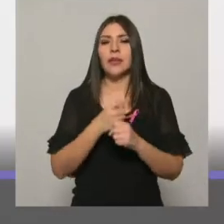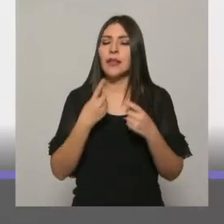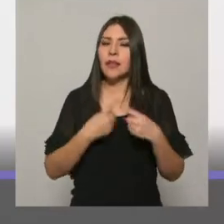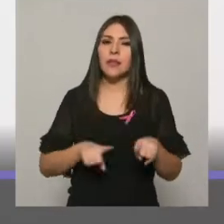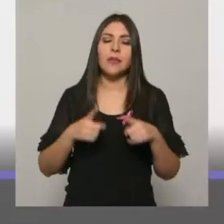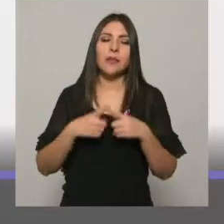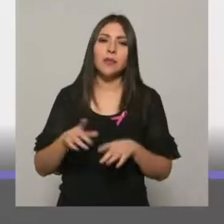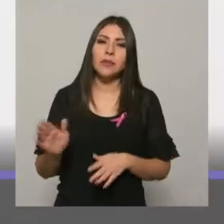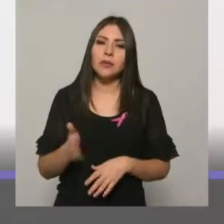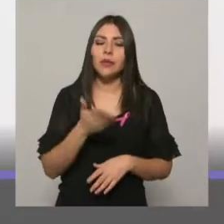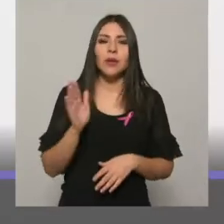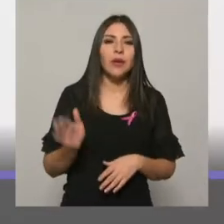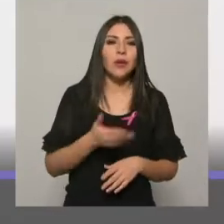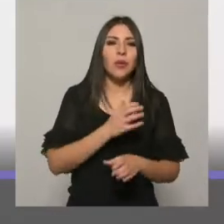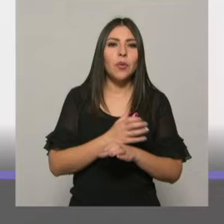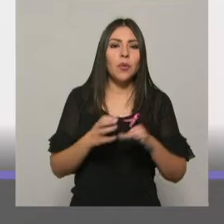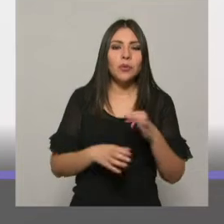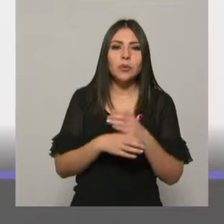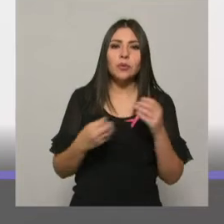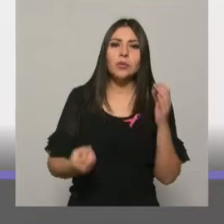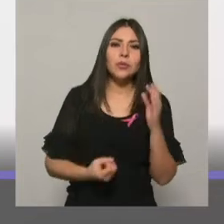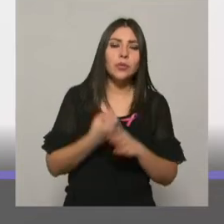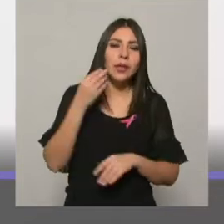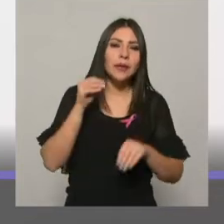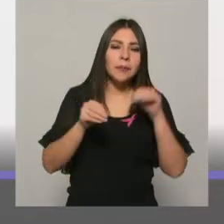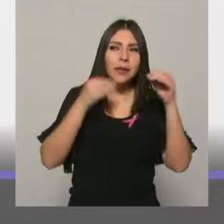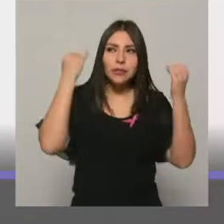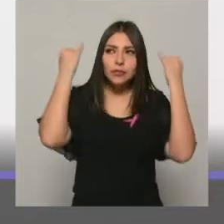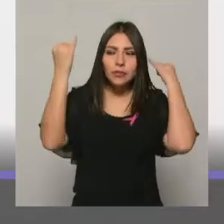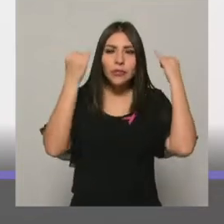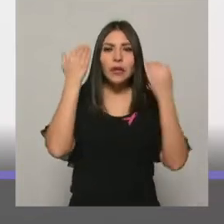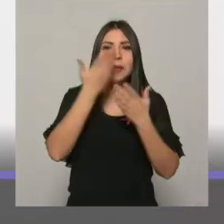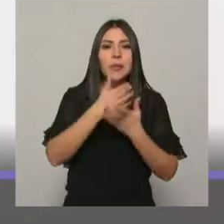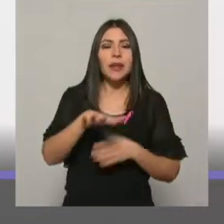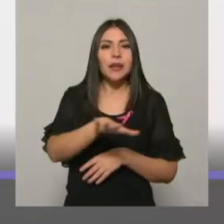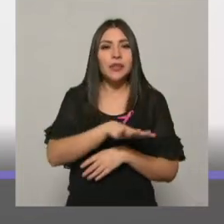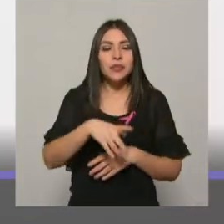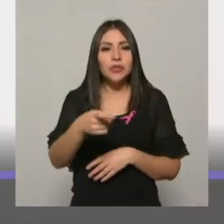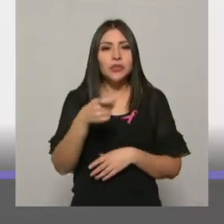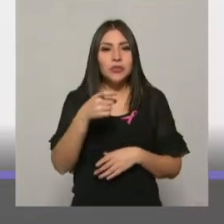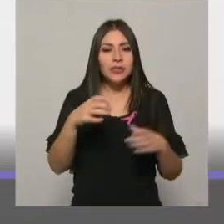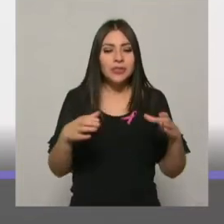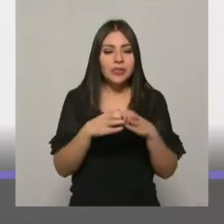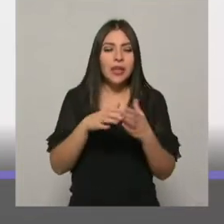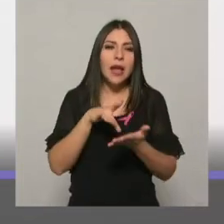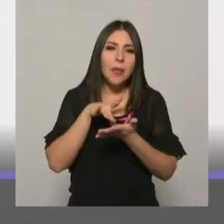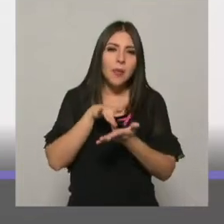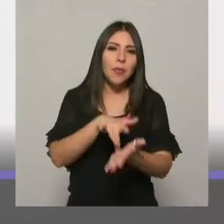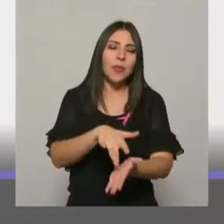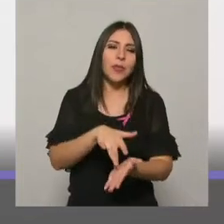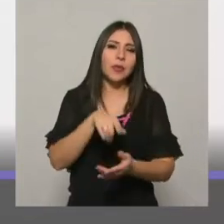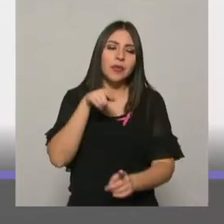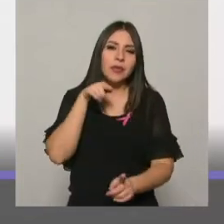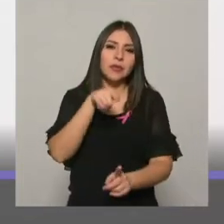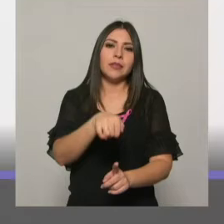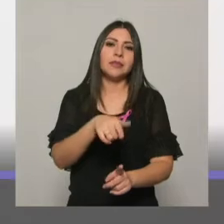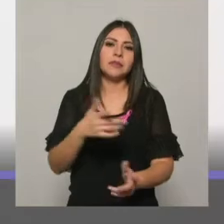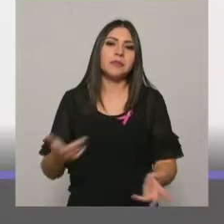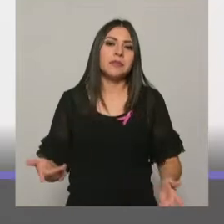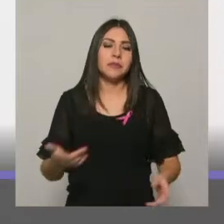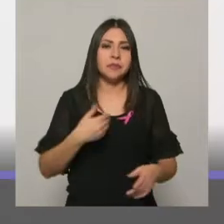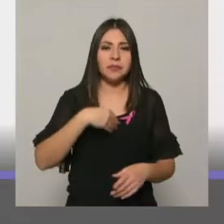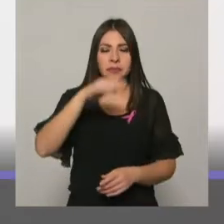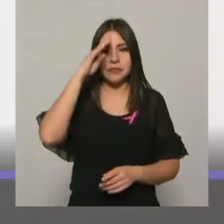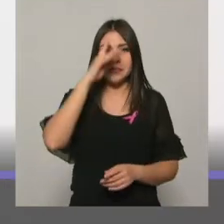y que además se apoya una economía local. Entonces yo creo que pues son un colectivo cultural pues